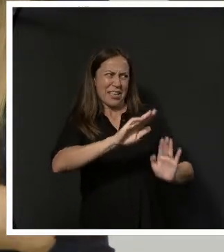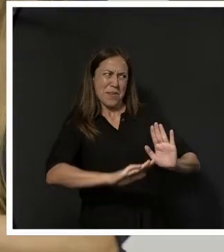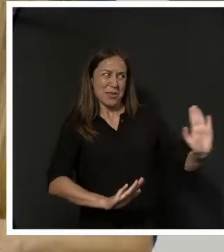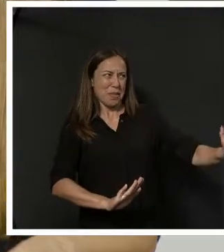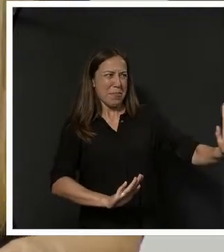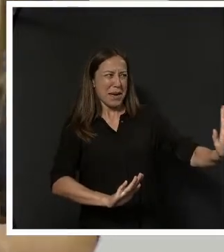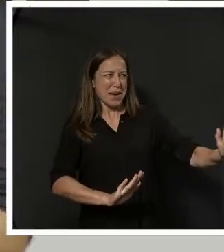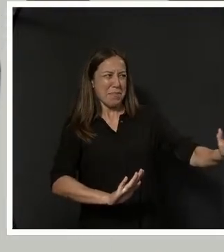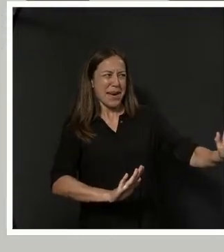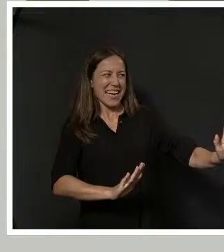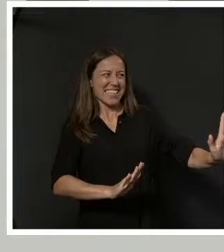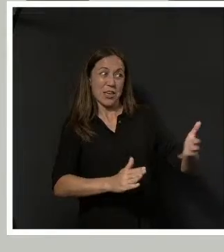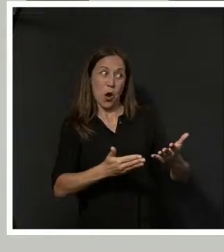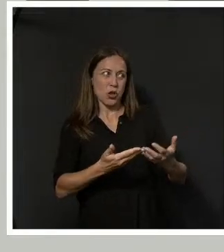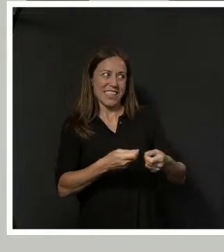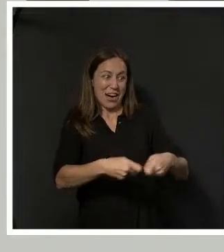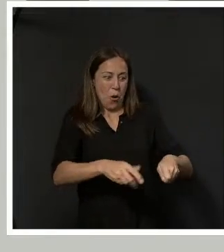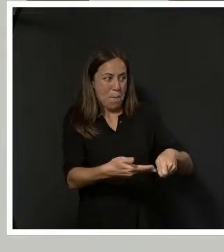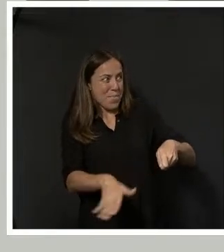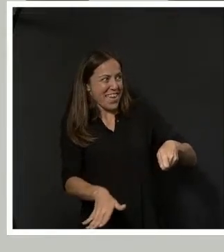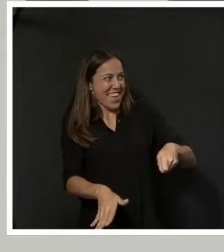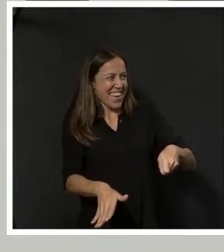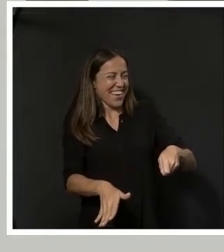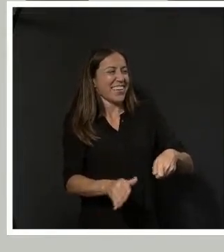Vais a romper por amarillo